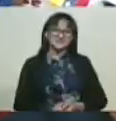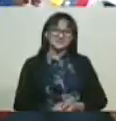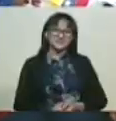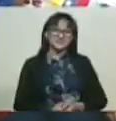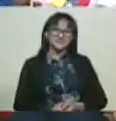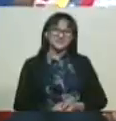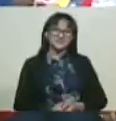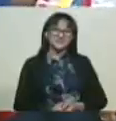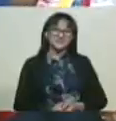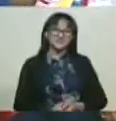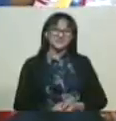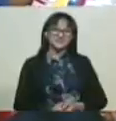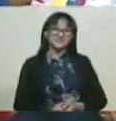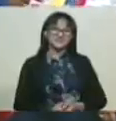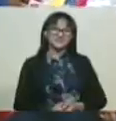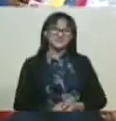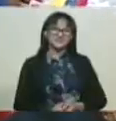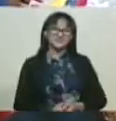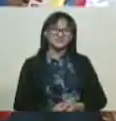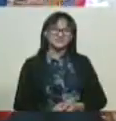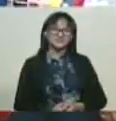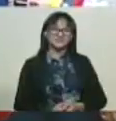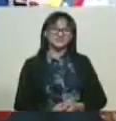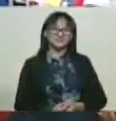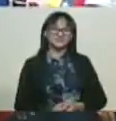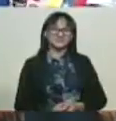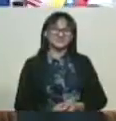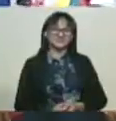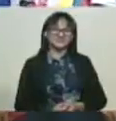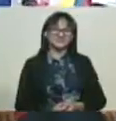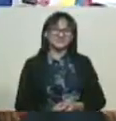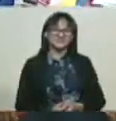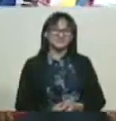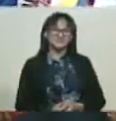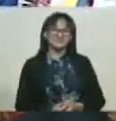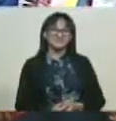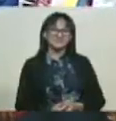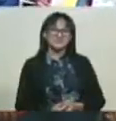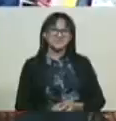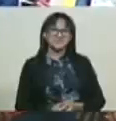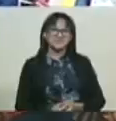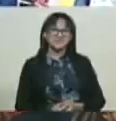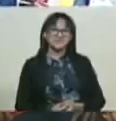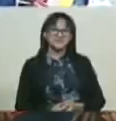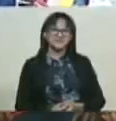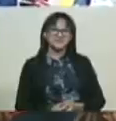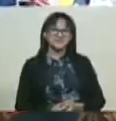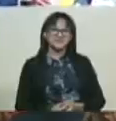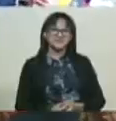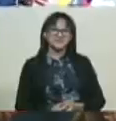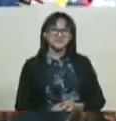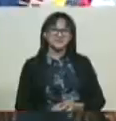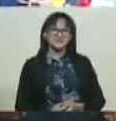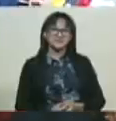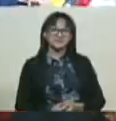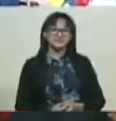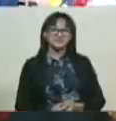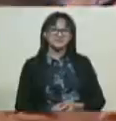para que les llegue suavecito a la oligarquía y al imperialismo